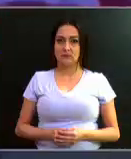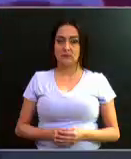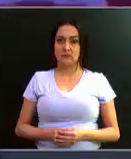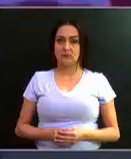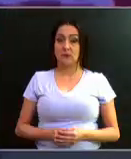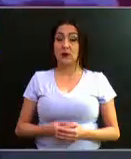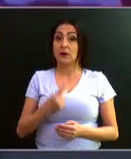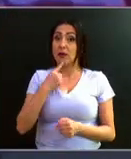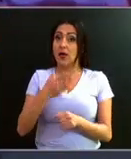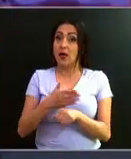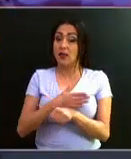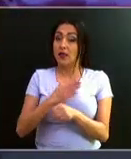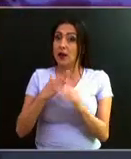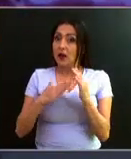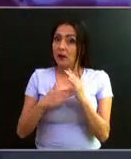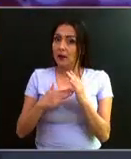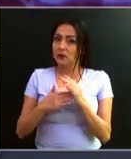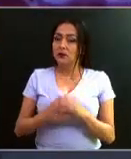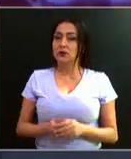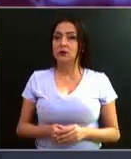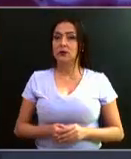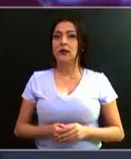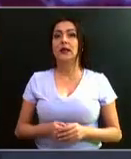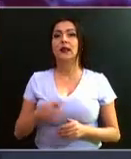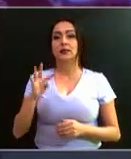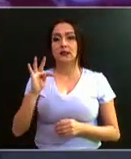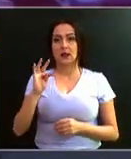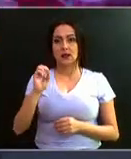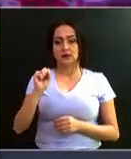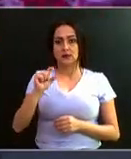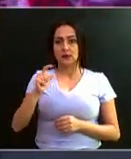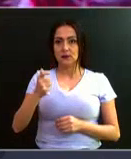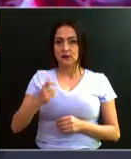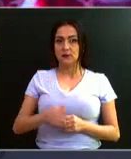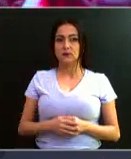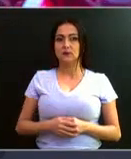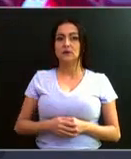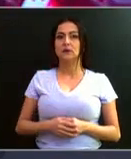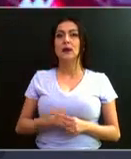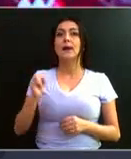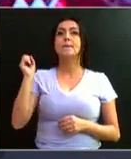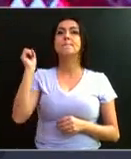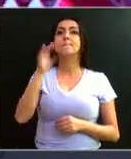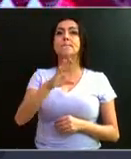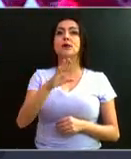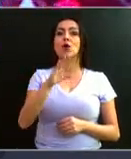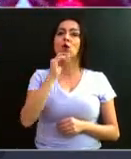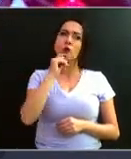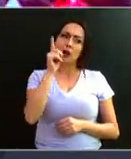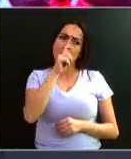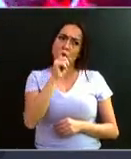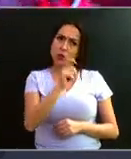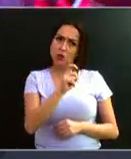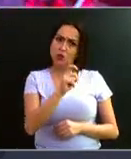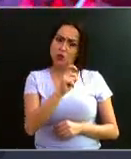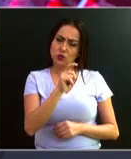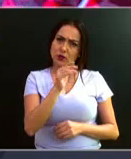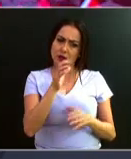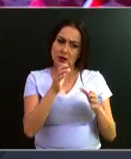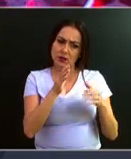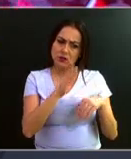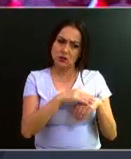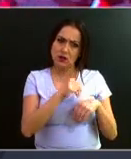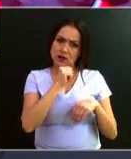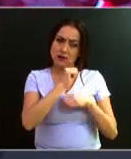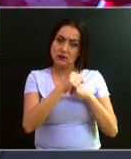Lo decíamos antes de ir a la pausa, el Tribunal Supremo de Elecciones envió una consulta facultativa a